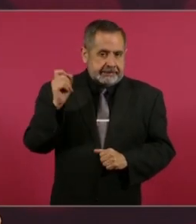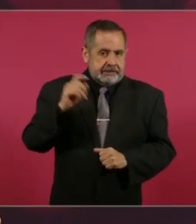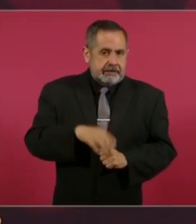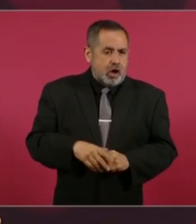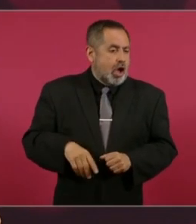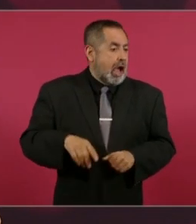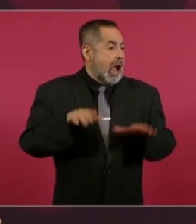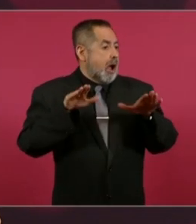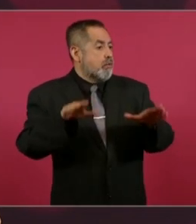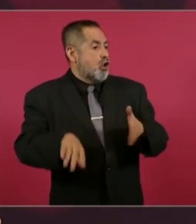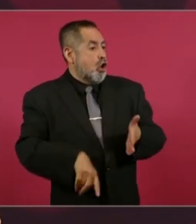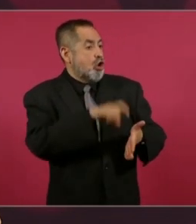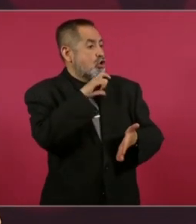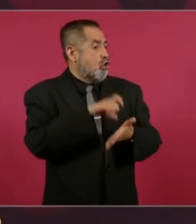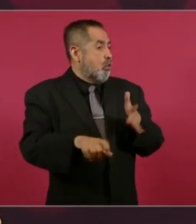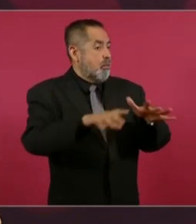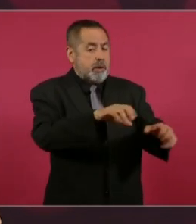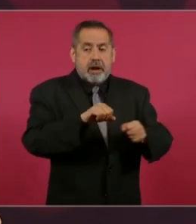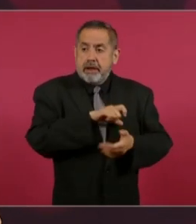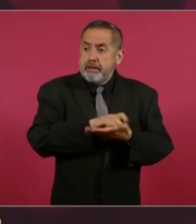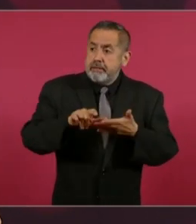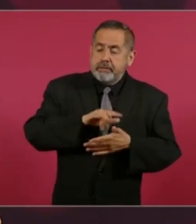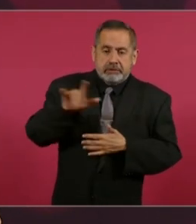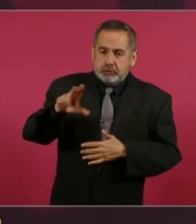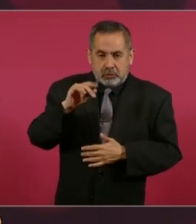comprar aviones.